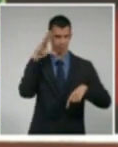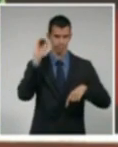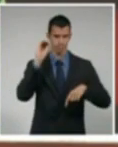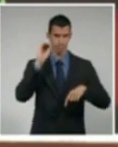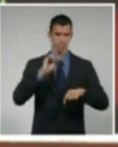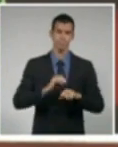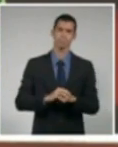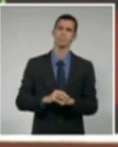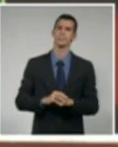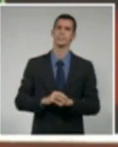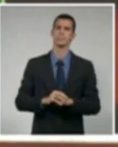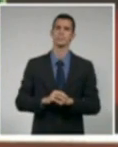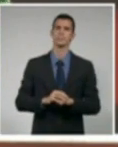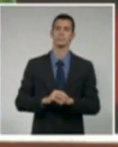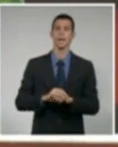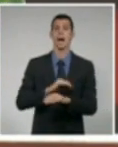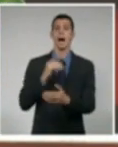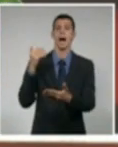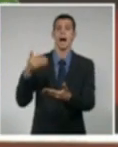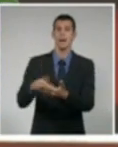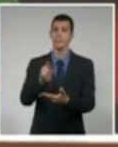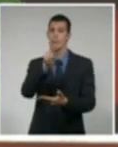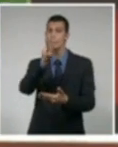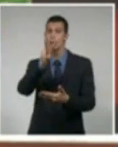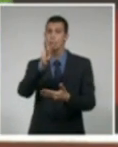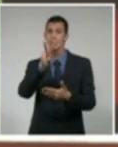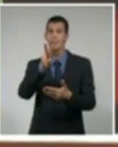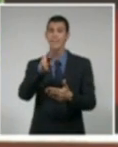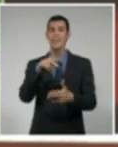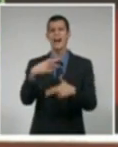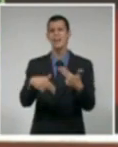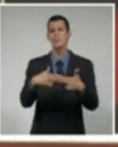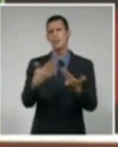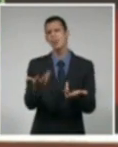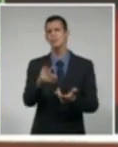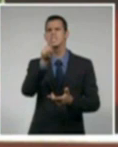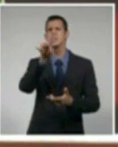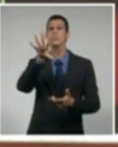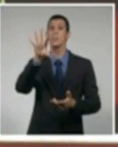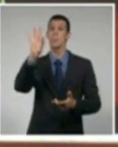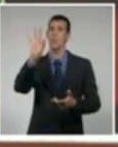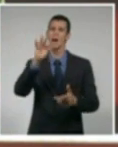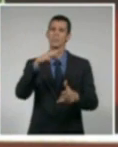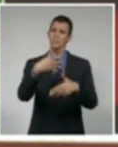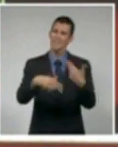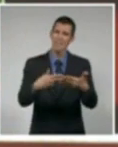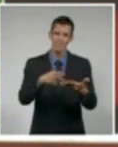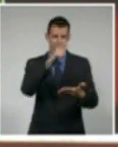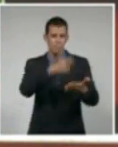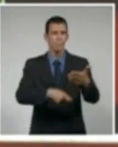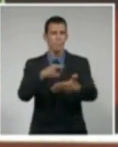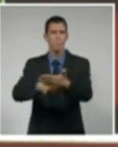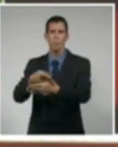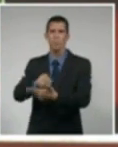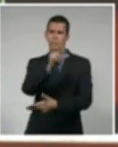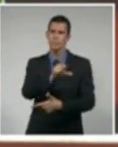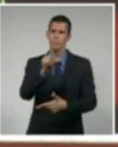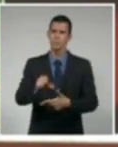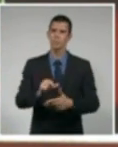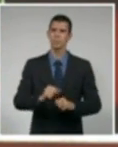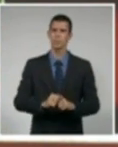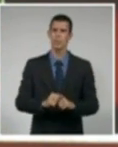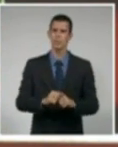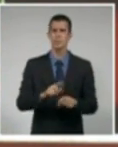aplicado 154 multas, de ellas las más significativas, 11 a